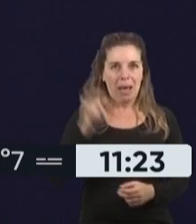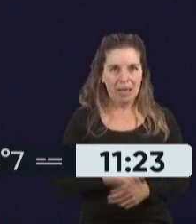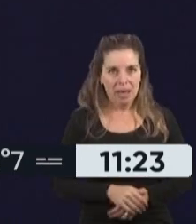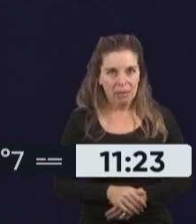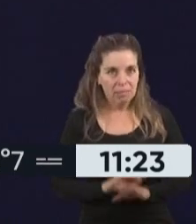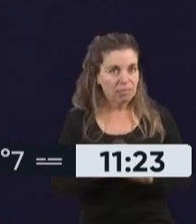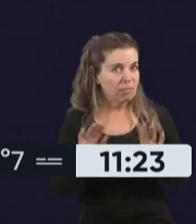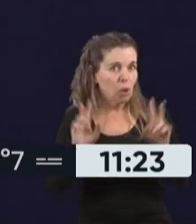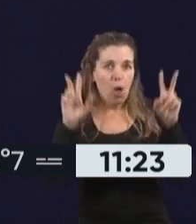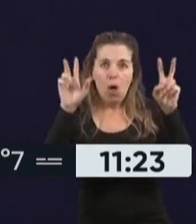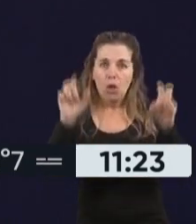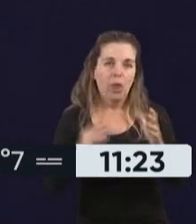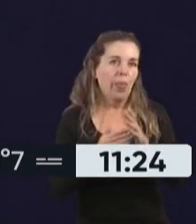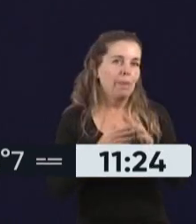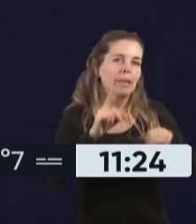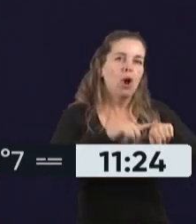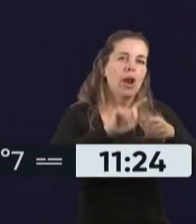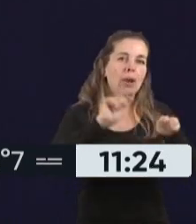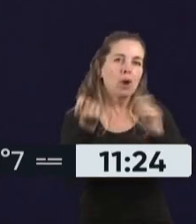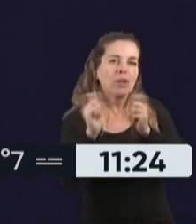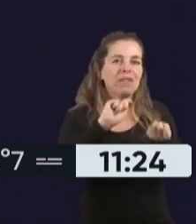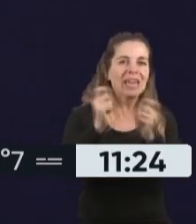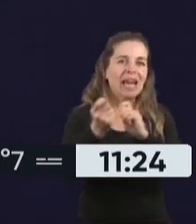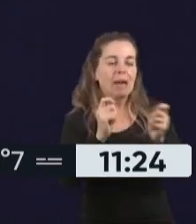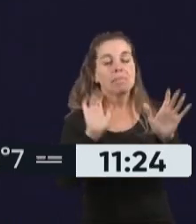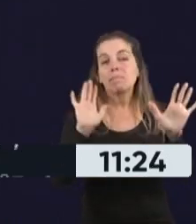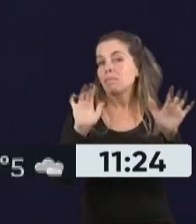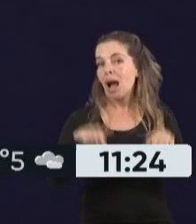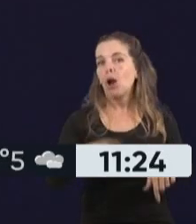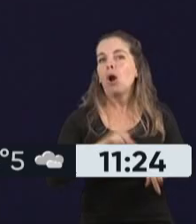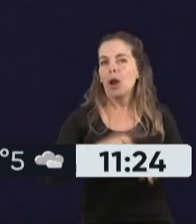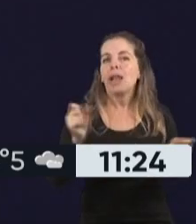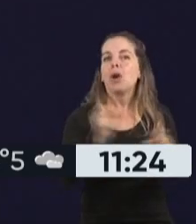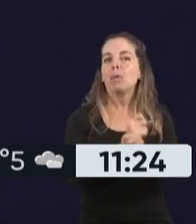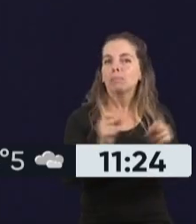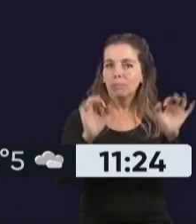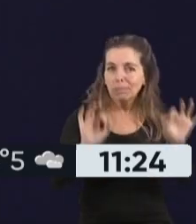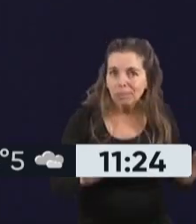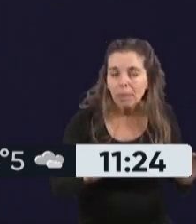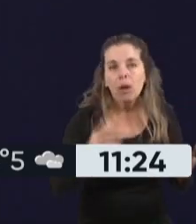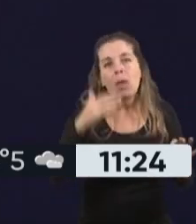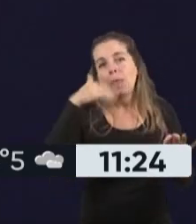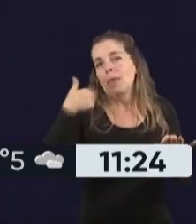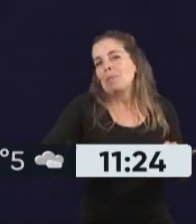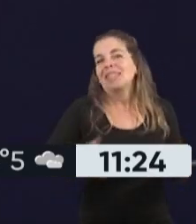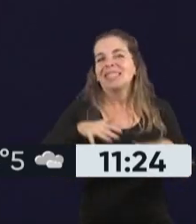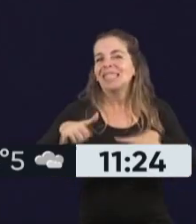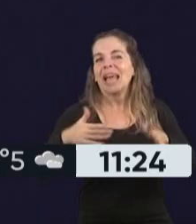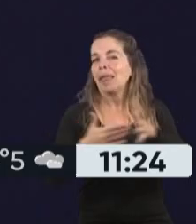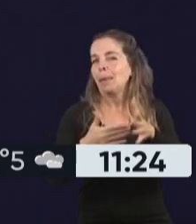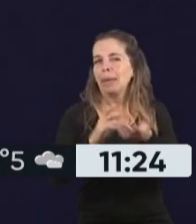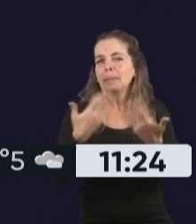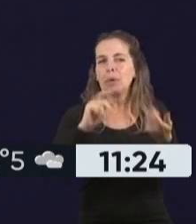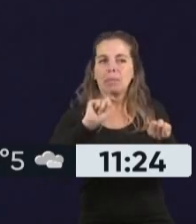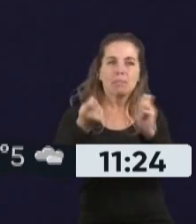Todo sujeto incluso a modificación del horario, es el horario que tengo confirmado hasta ahora, pero por supuesto todo es pasible de modificarse.